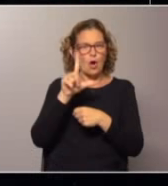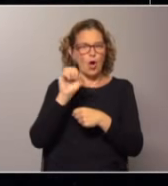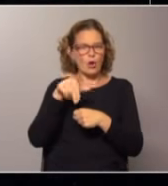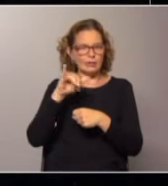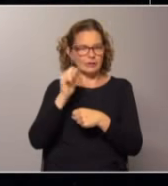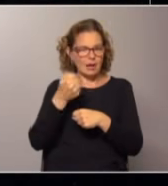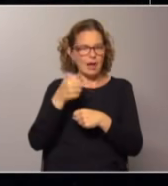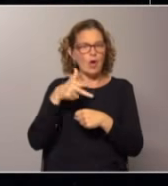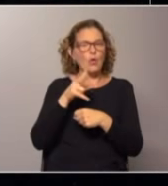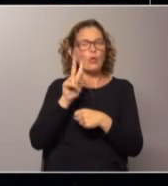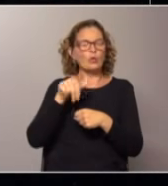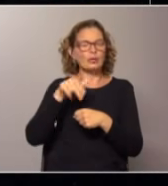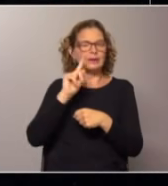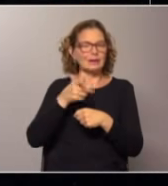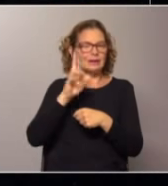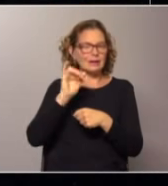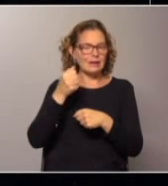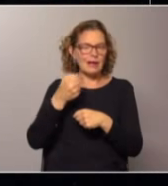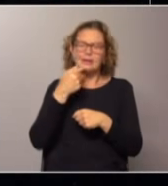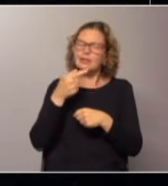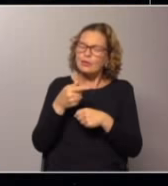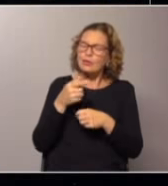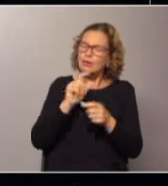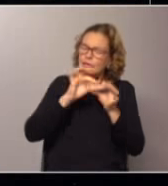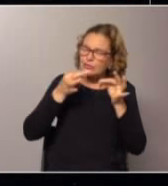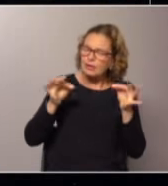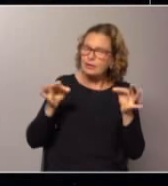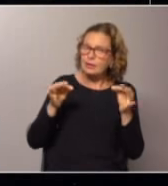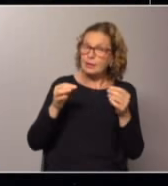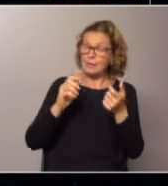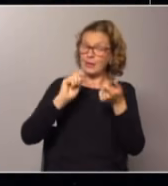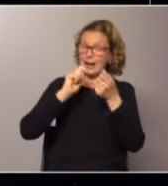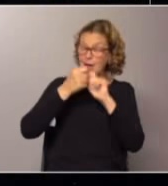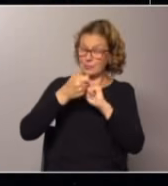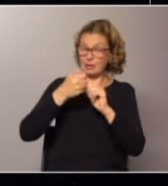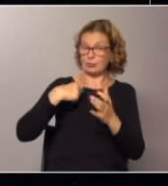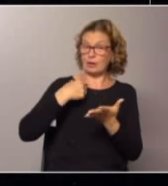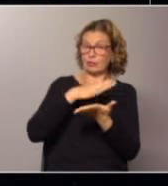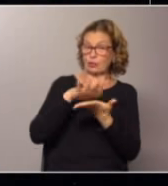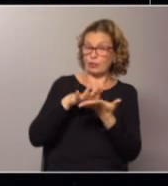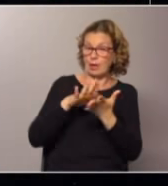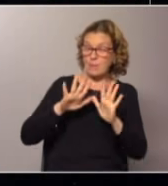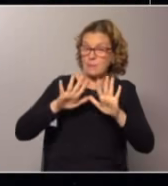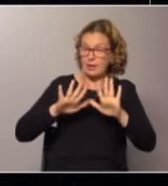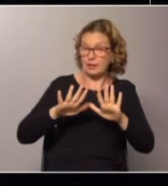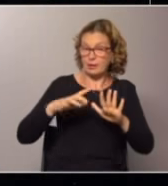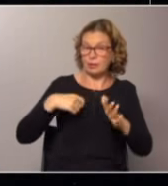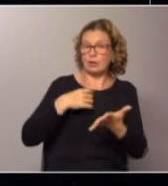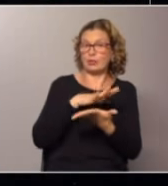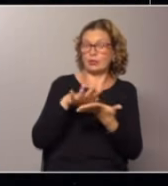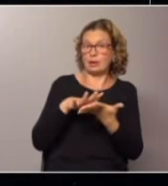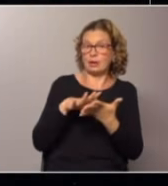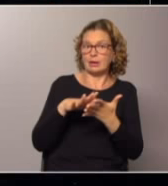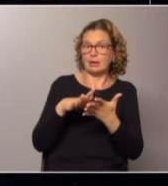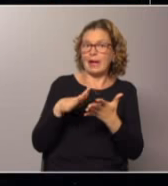el este dijo una frase de su teoría que es para cambiar una sociedad o para parar el dinamismo social de una sociedad hay